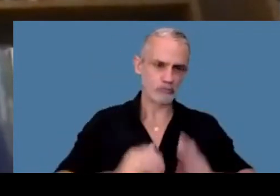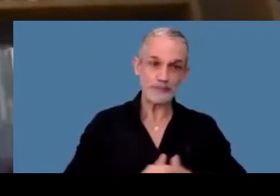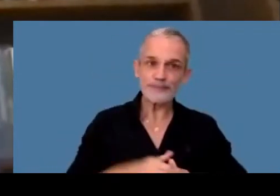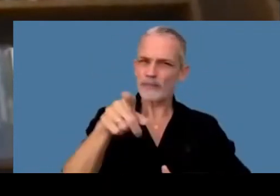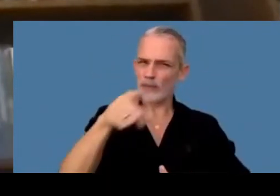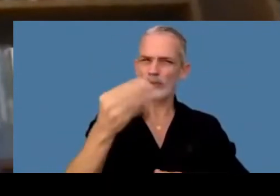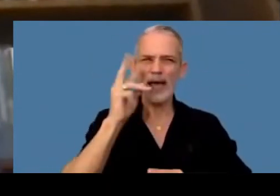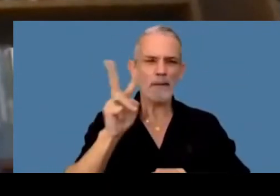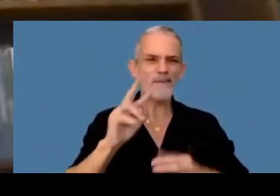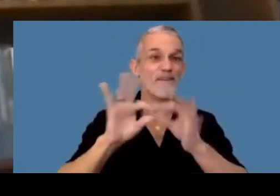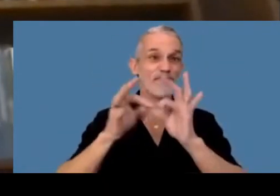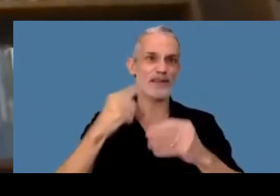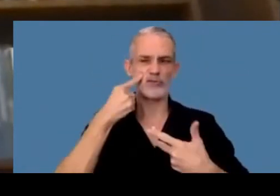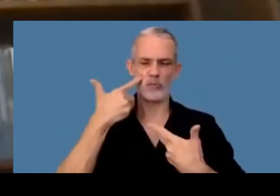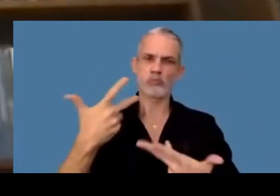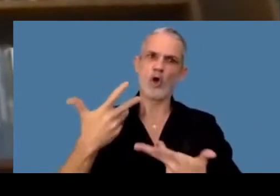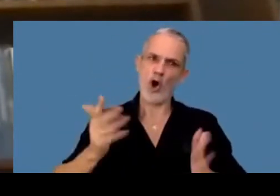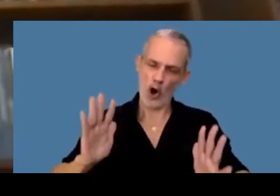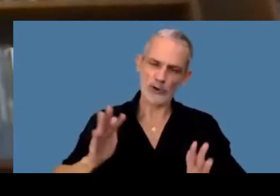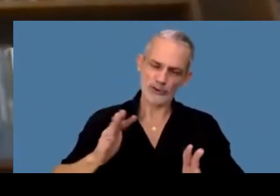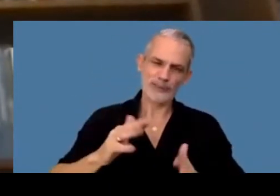por todos ustedes